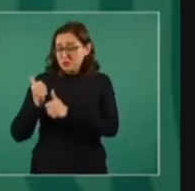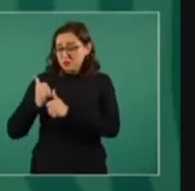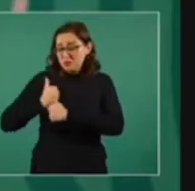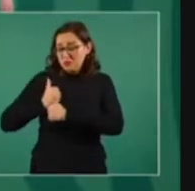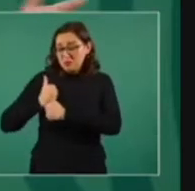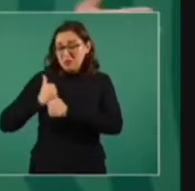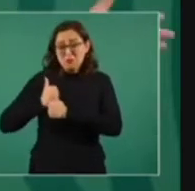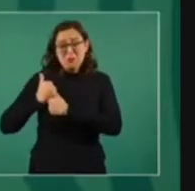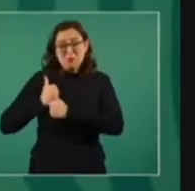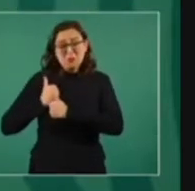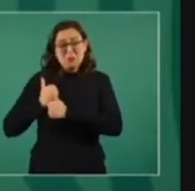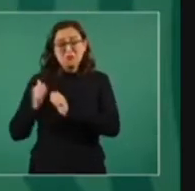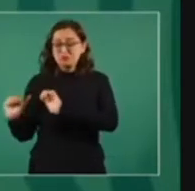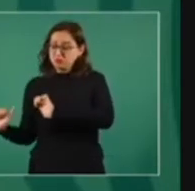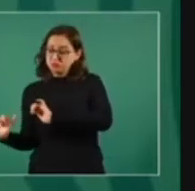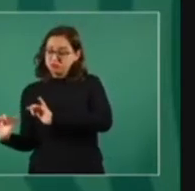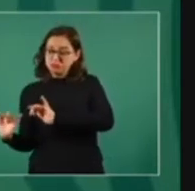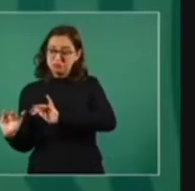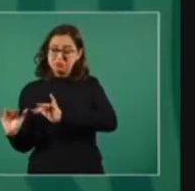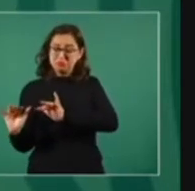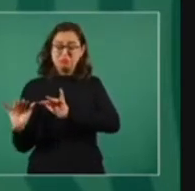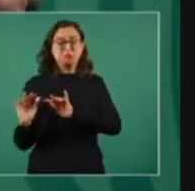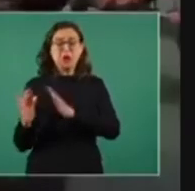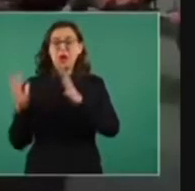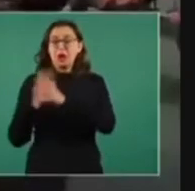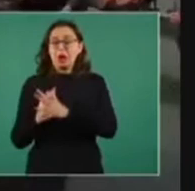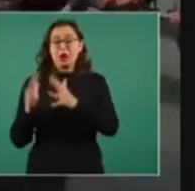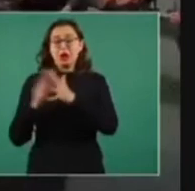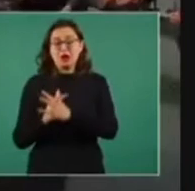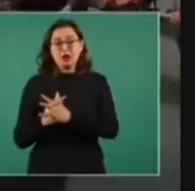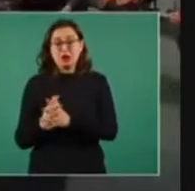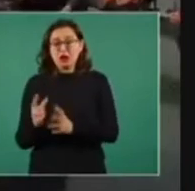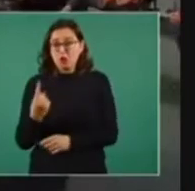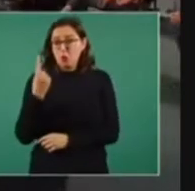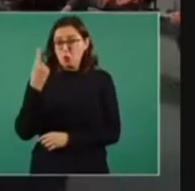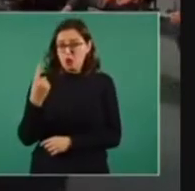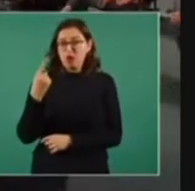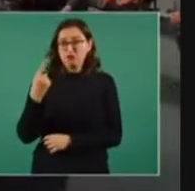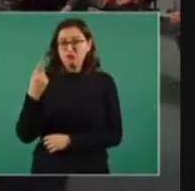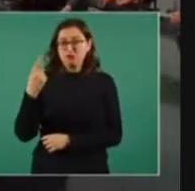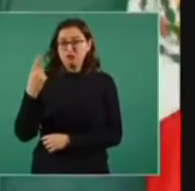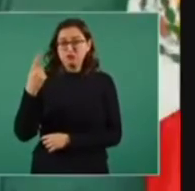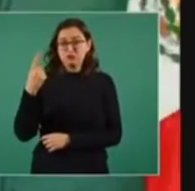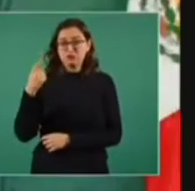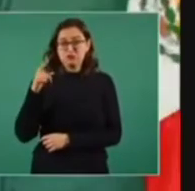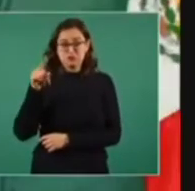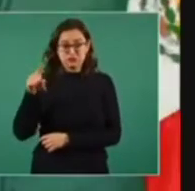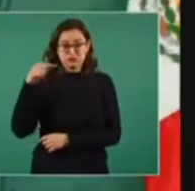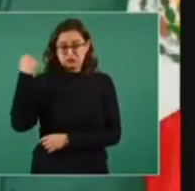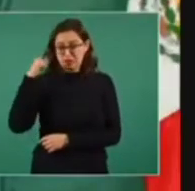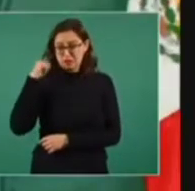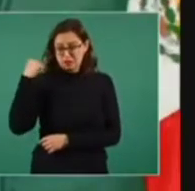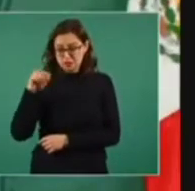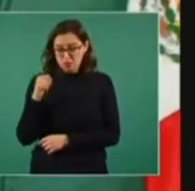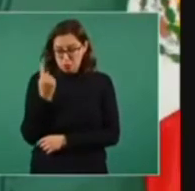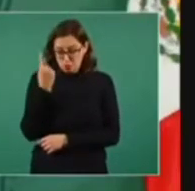con muy poquitas batallas, creo que dos, una ya en mi estado, en Cintla.